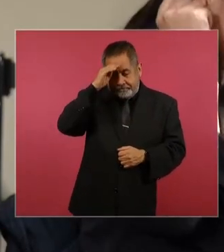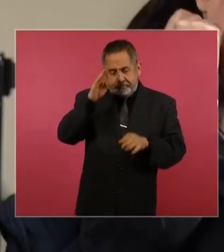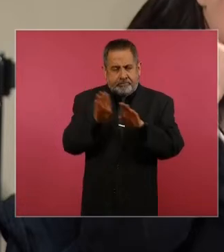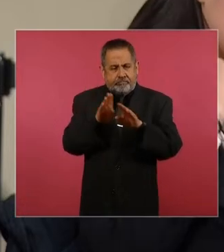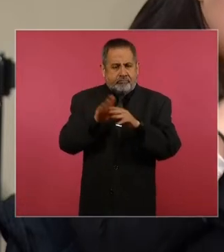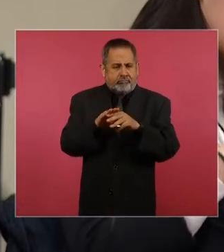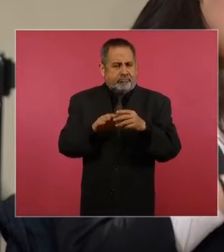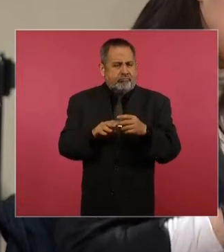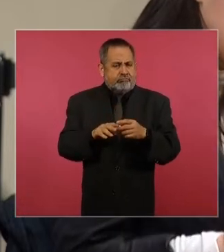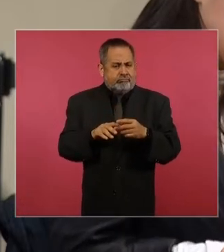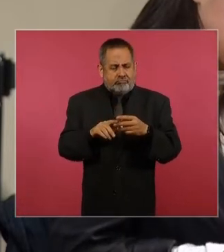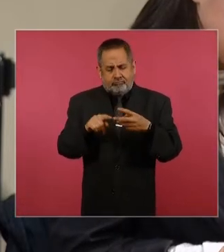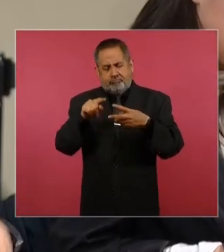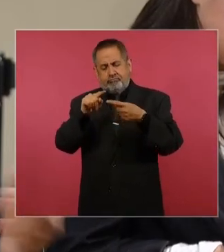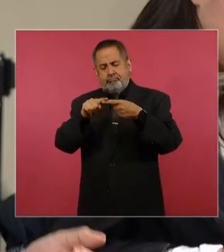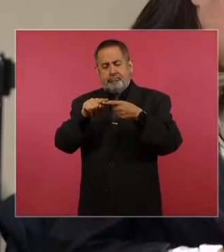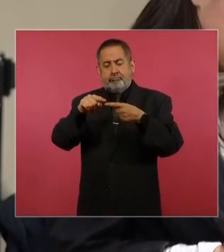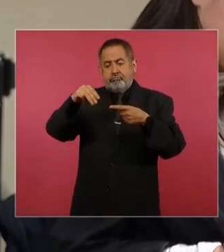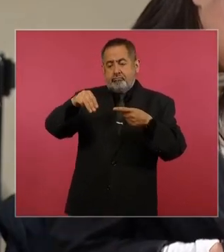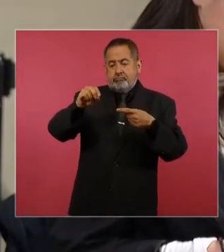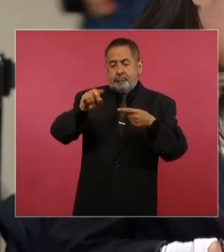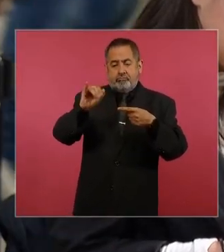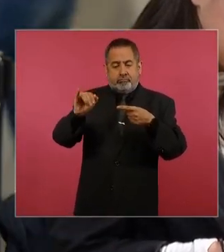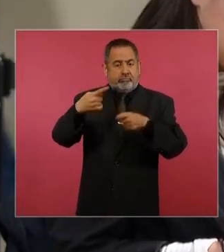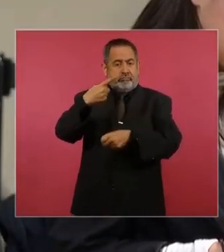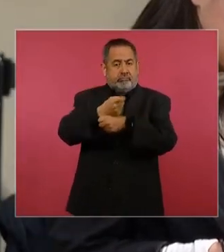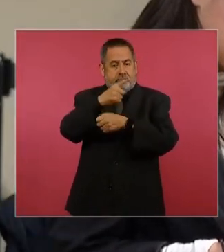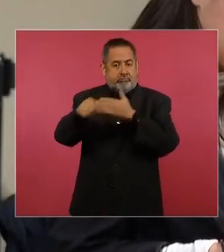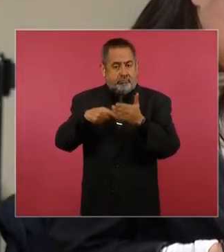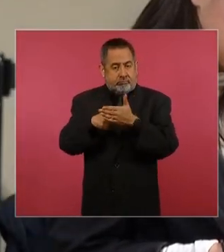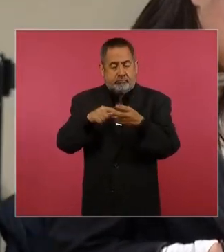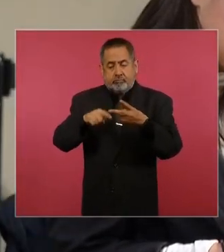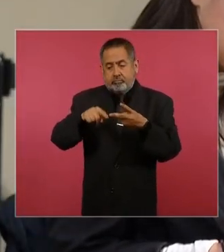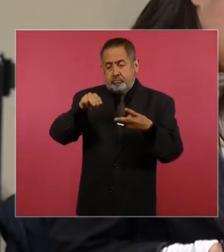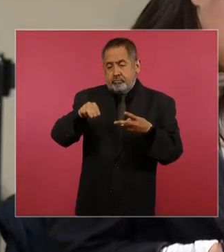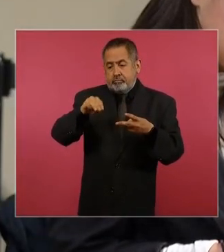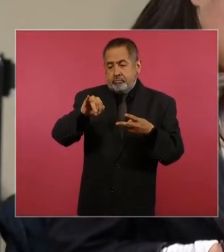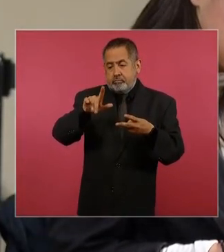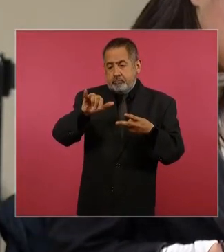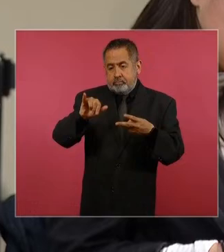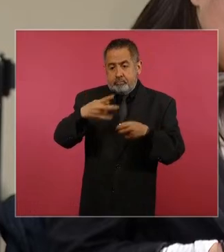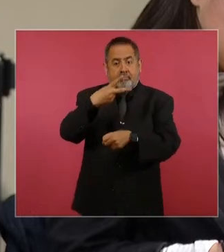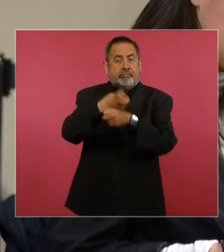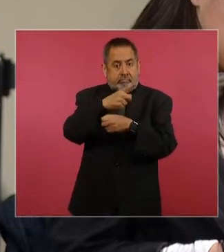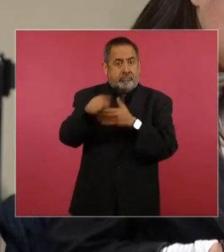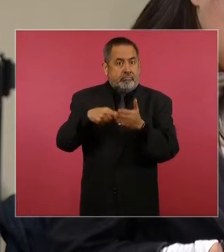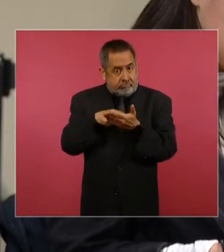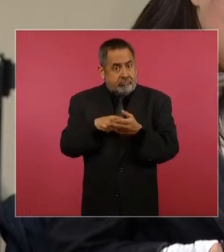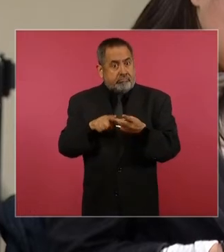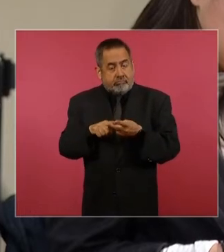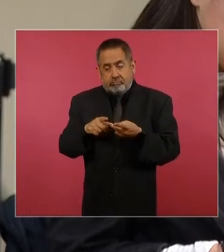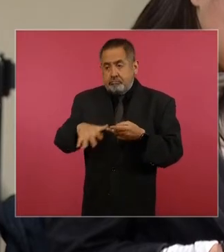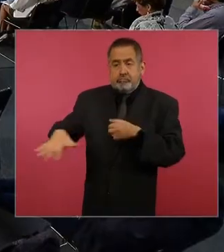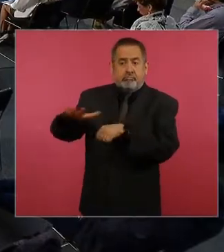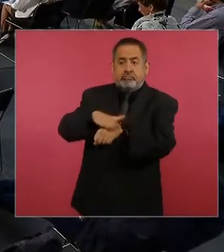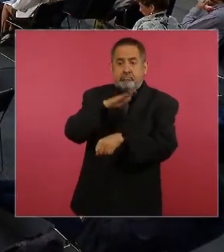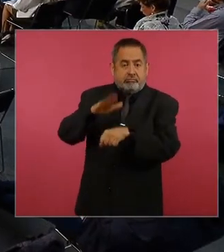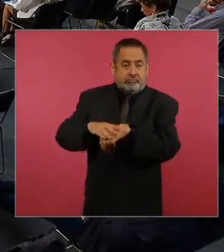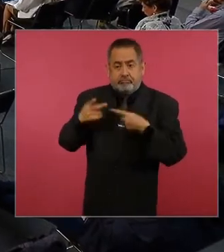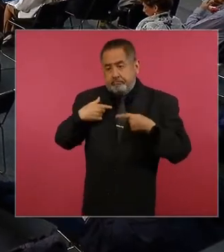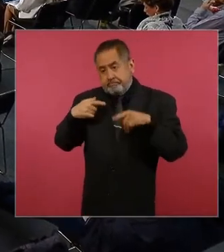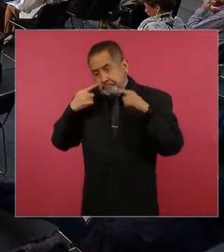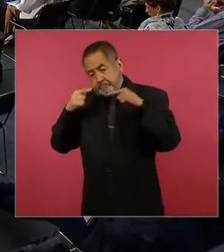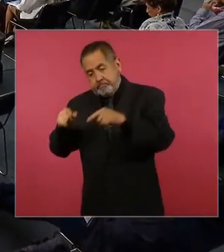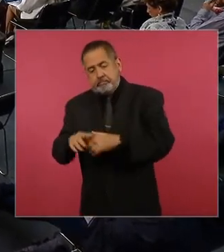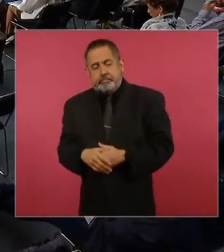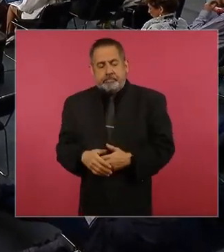que tienen en común Modi, que se mantiene en primer lugar, y Milei para contar con la aprobación de los. Pues son